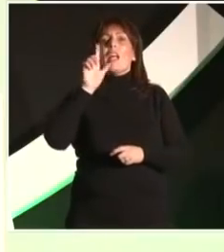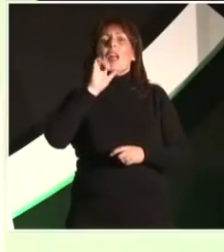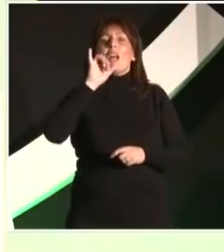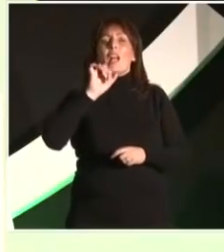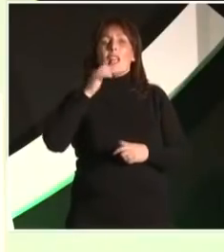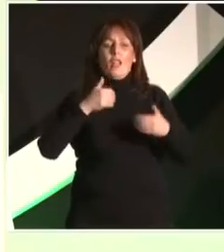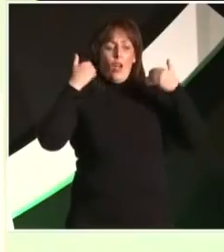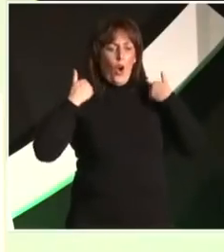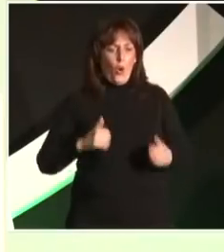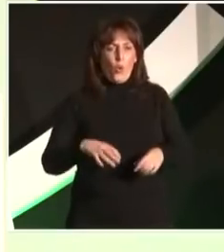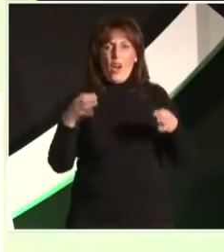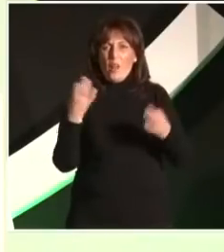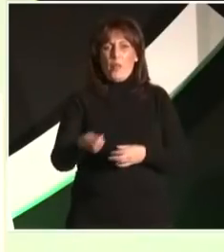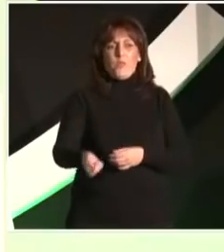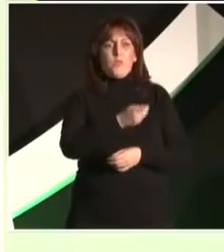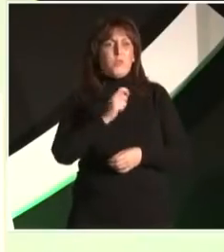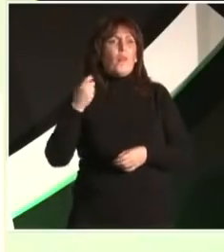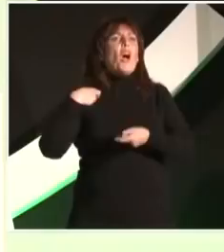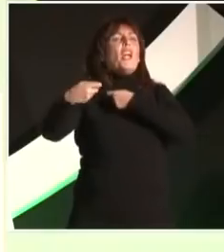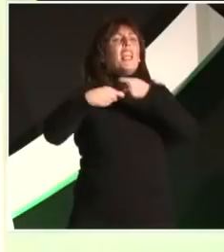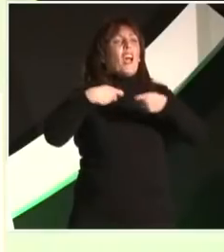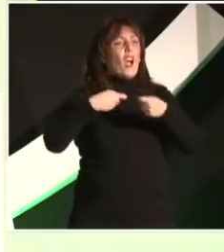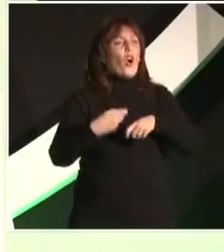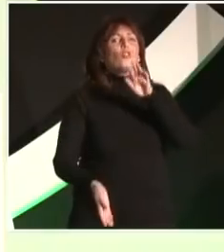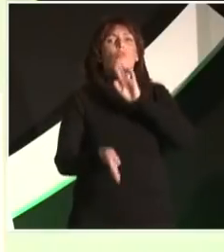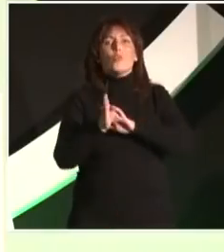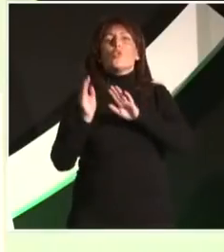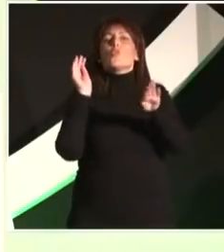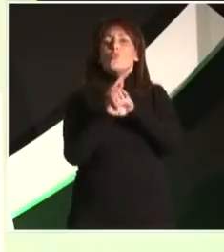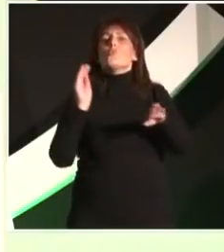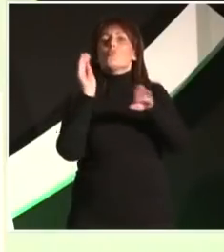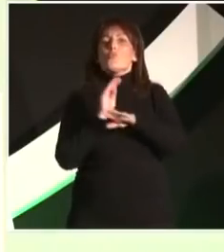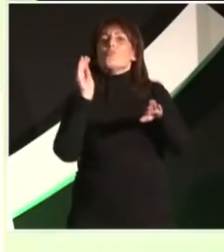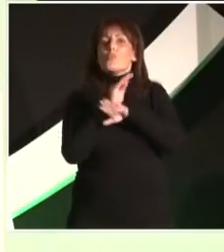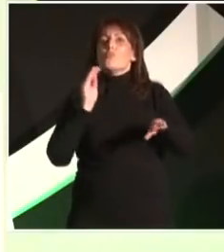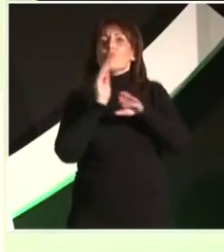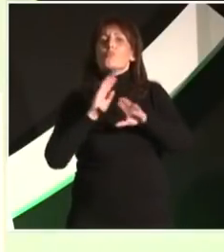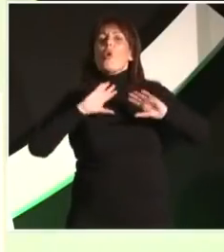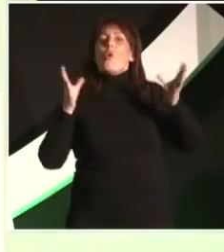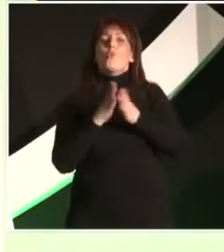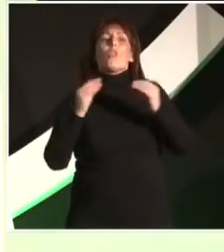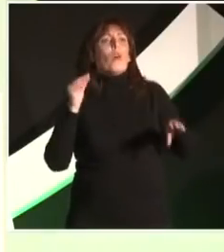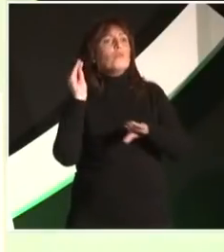el cuerpo molido a palo mientras sus negocios siguen recibiendo subvenciones de la Junta de Andalucía.